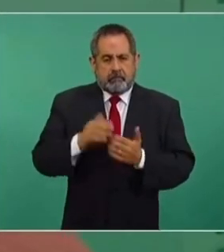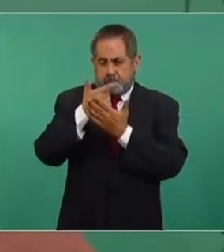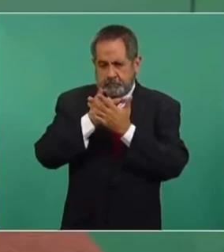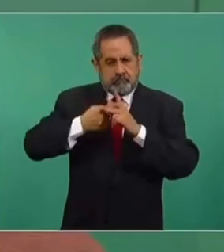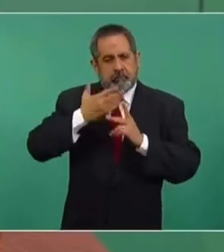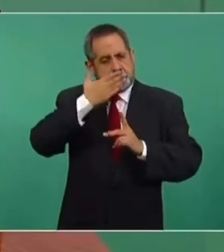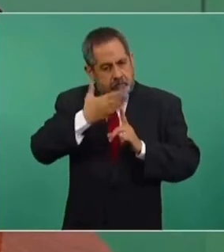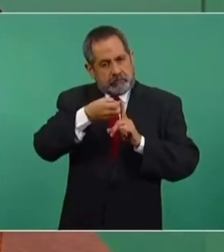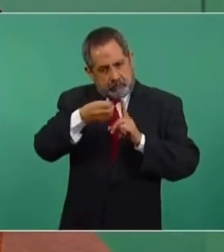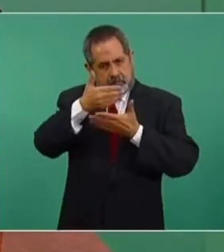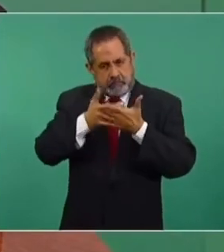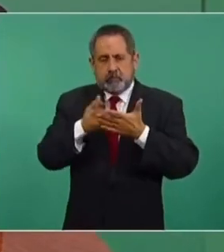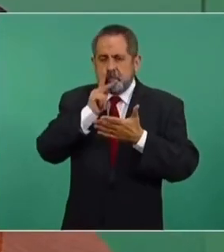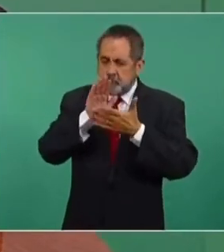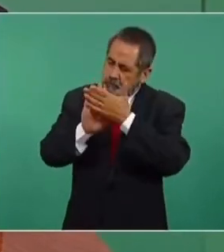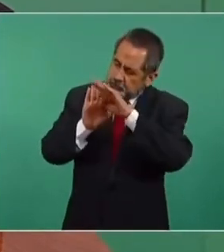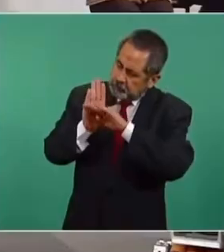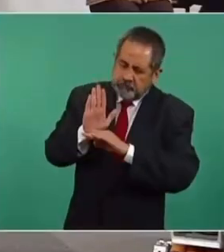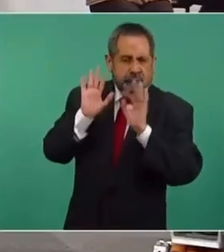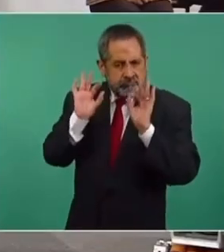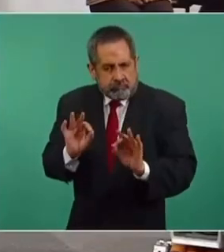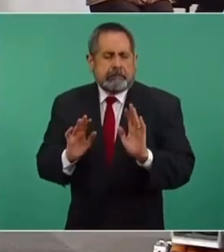encuestas bien hechas, con buenas muestras,